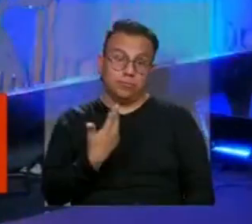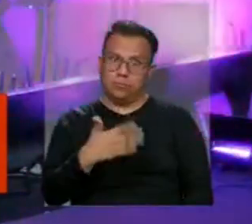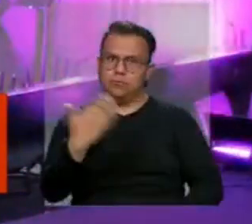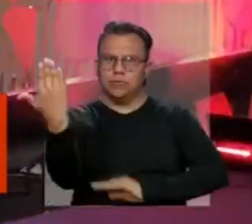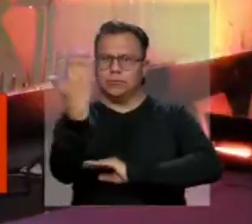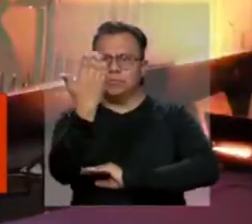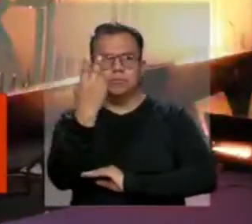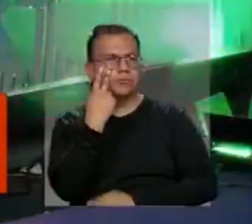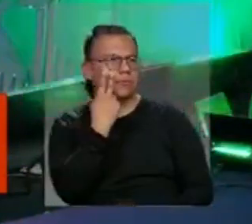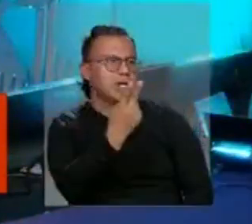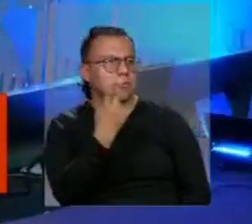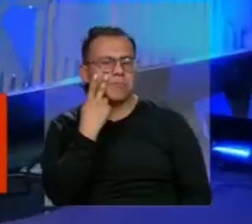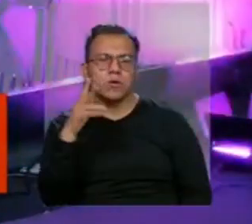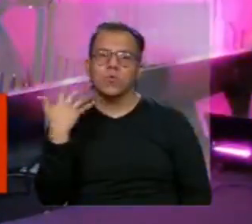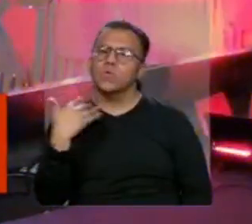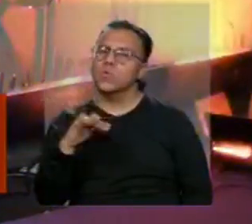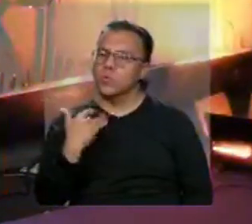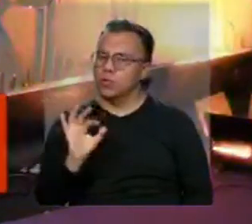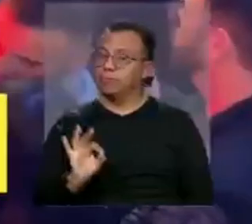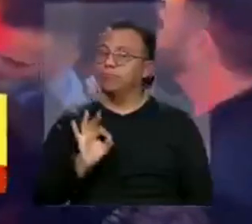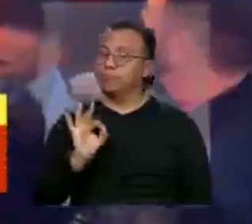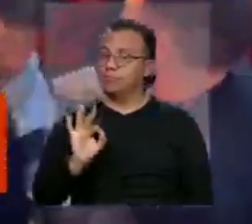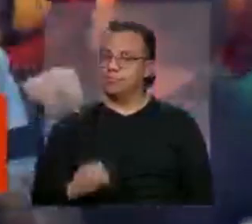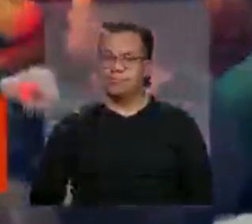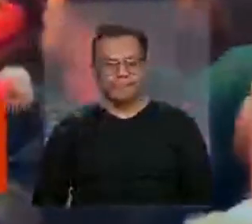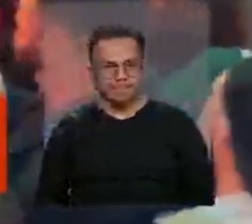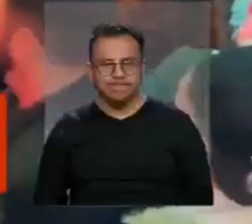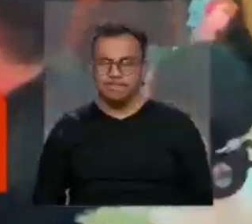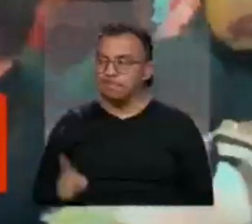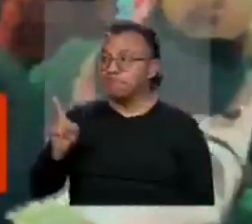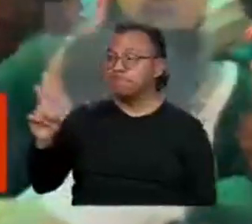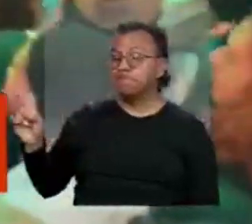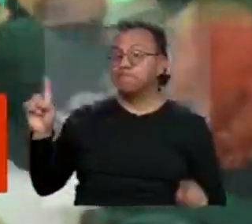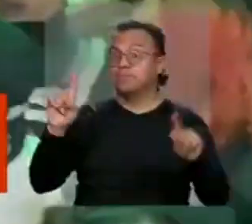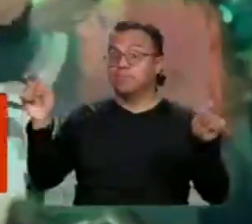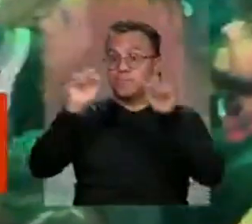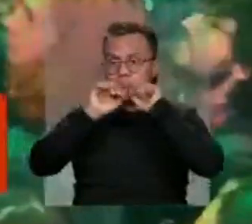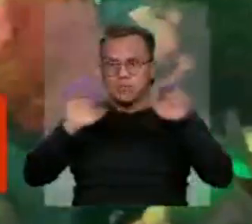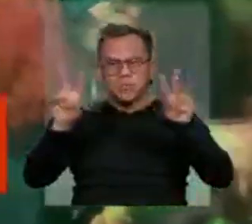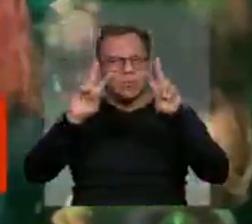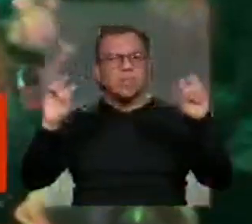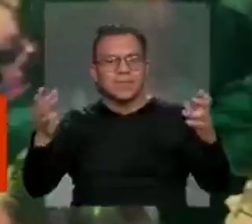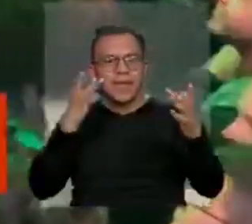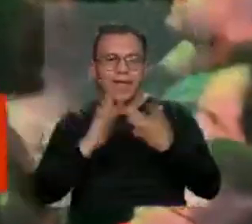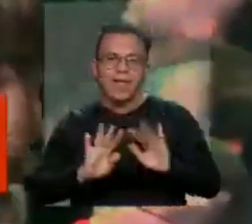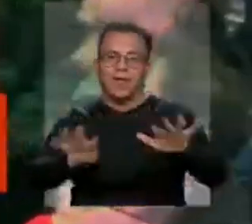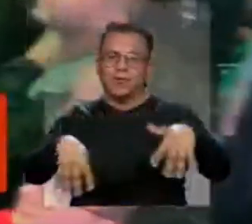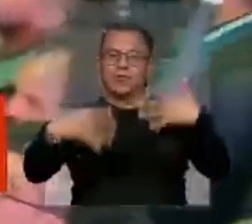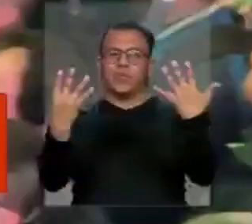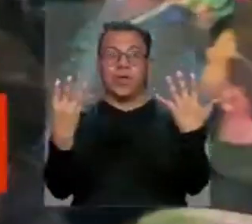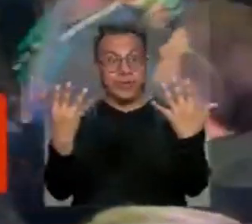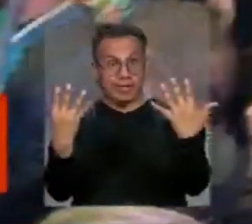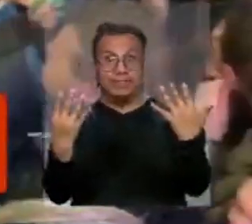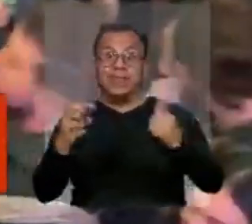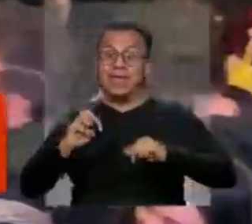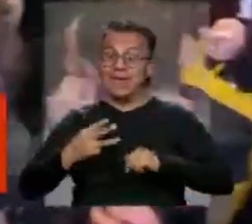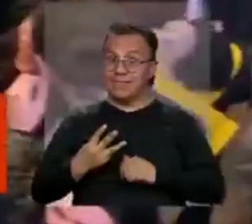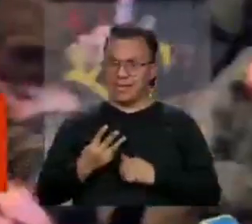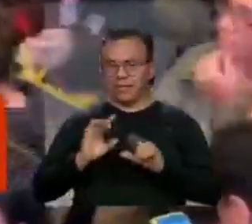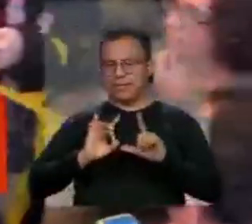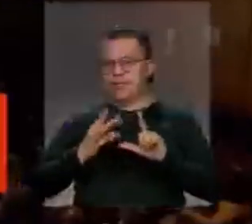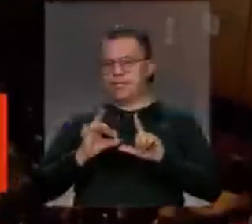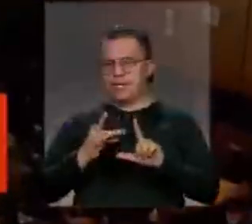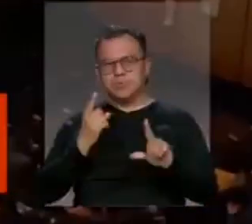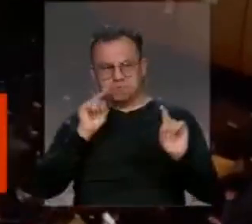películas que veo, la verdad es que creo que se hace muy buen cine. En esta versión el público podrá encontrarse en 9 sedes físicas y 3 plataformas digitales